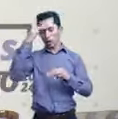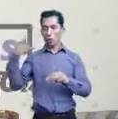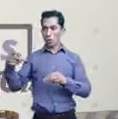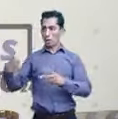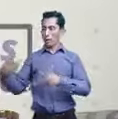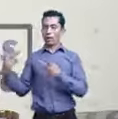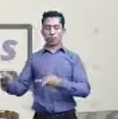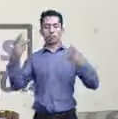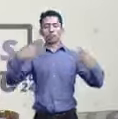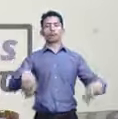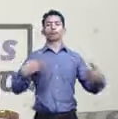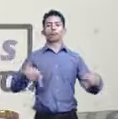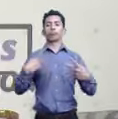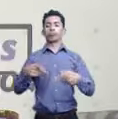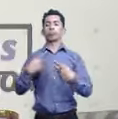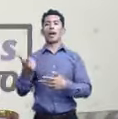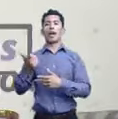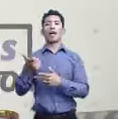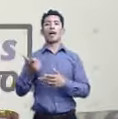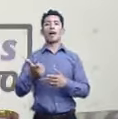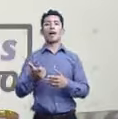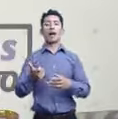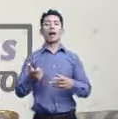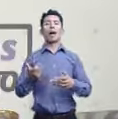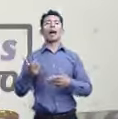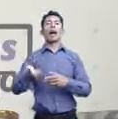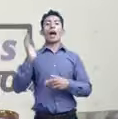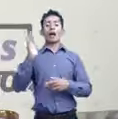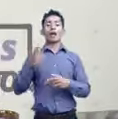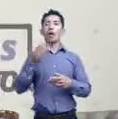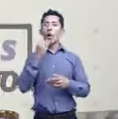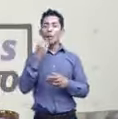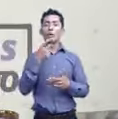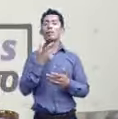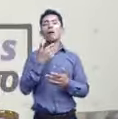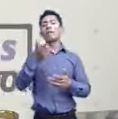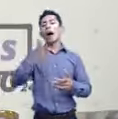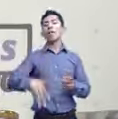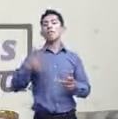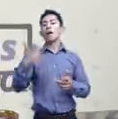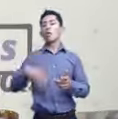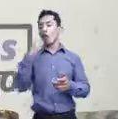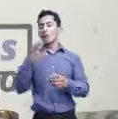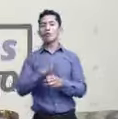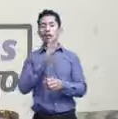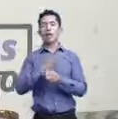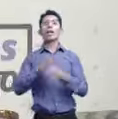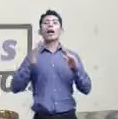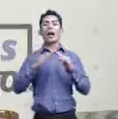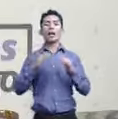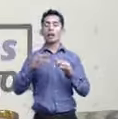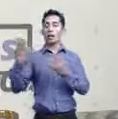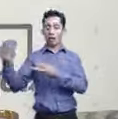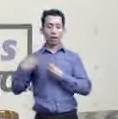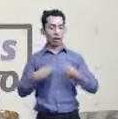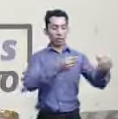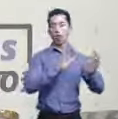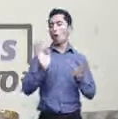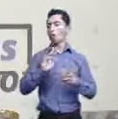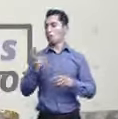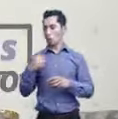sus productos, logrando con ello la reducción de los costos de las canastas básicas y evitar los intermediarios. Con eso